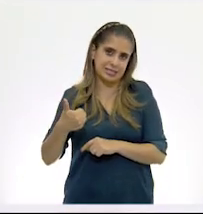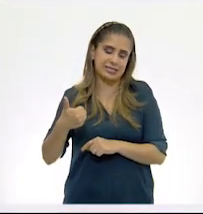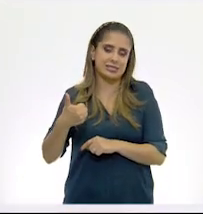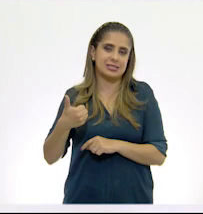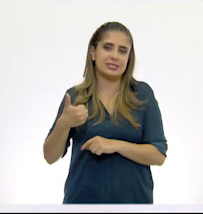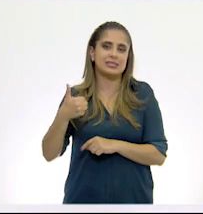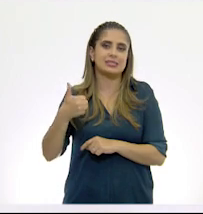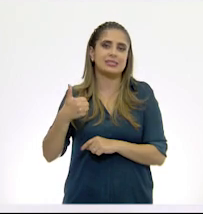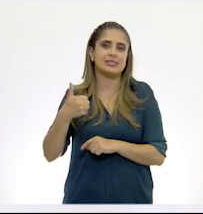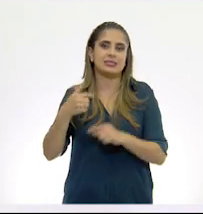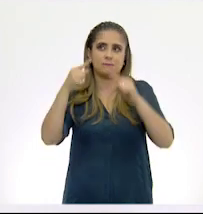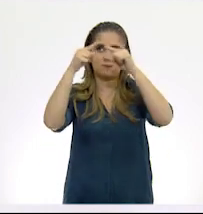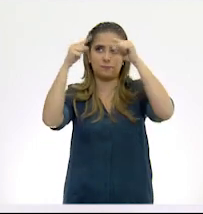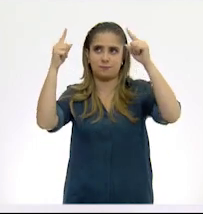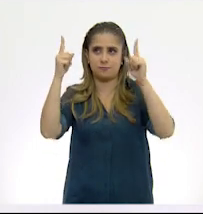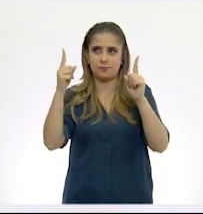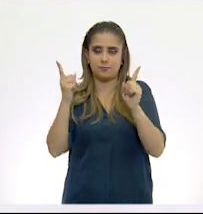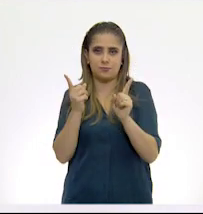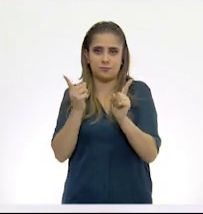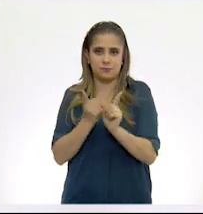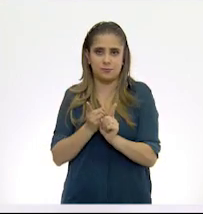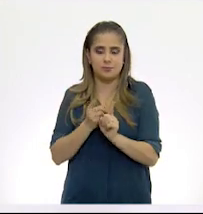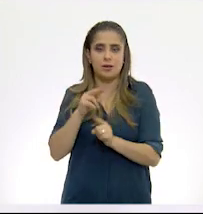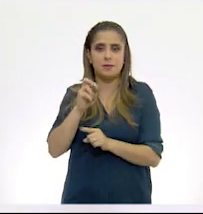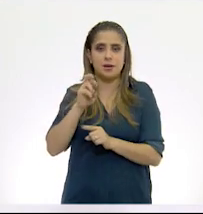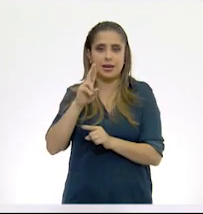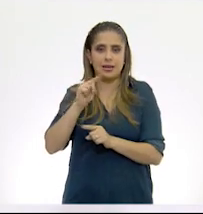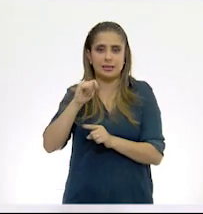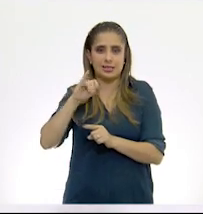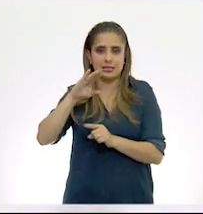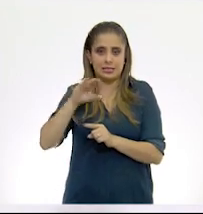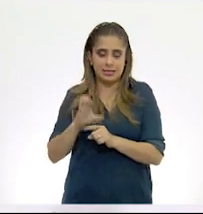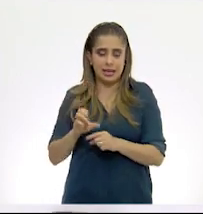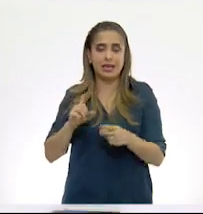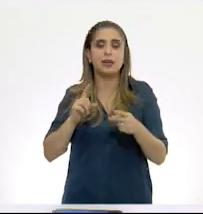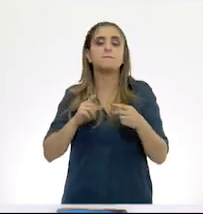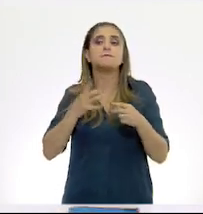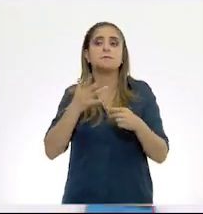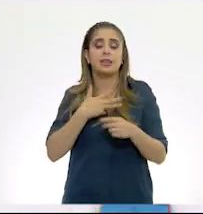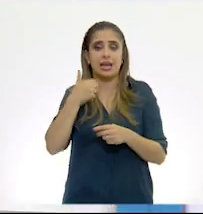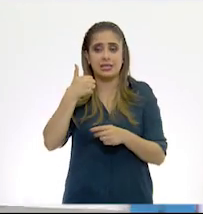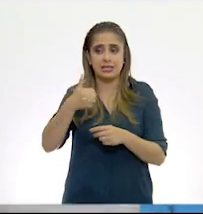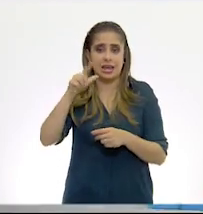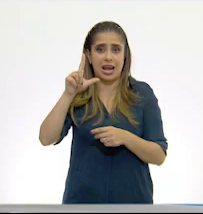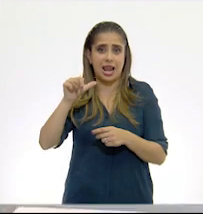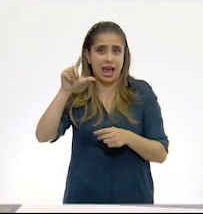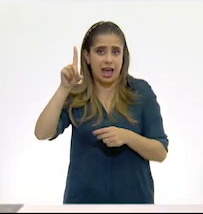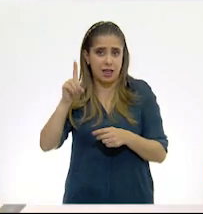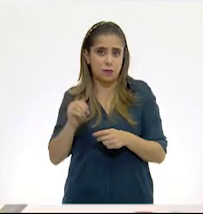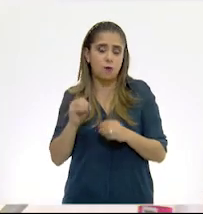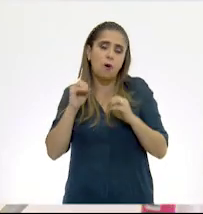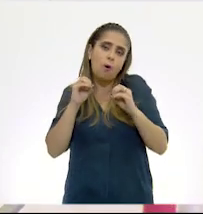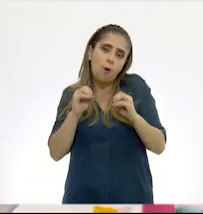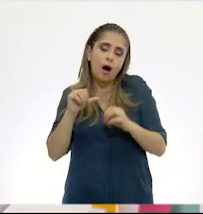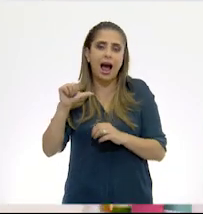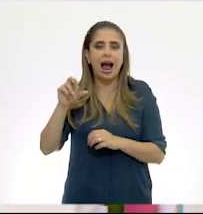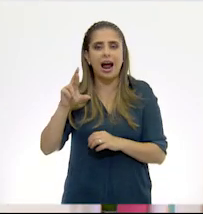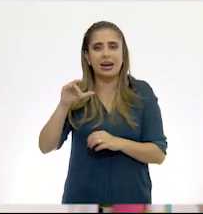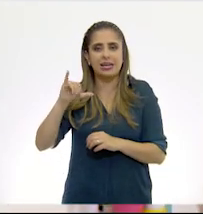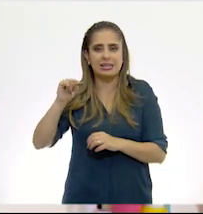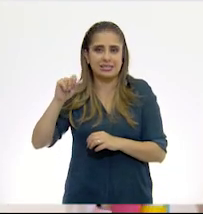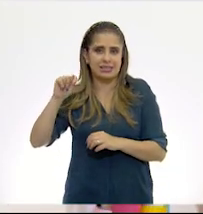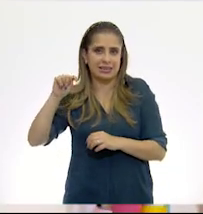seis vértices. Seis vértices y seis lados o aristas. Pero vamos a buscar